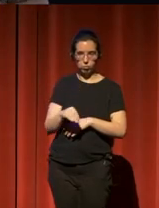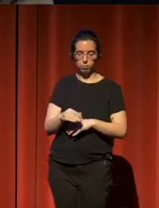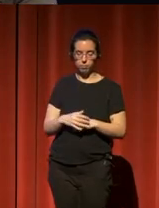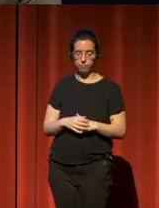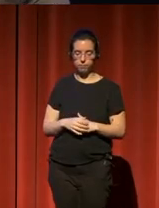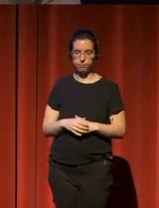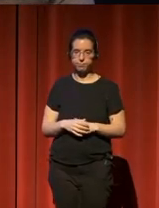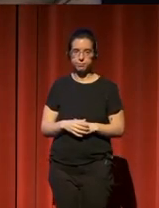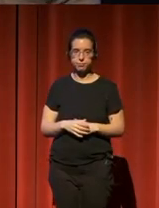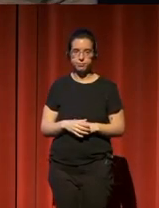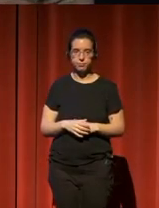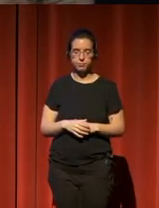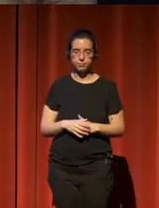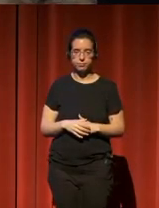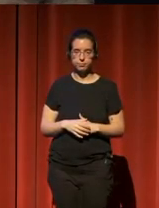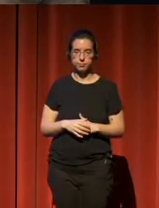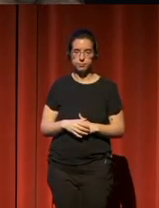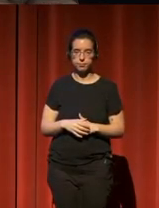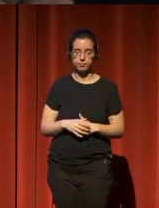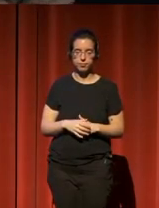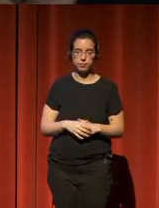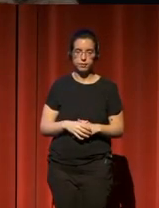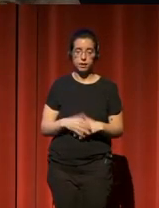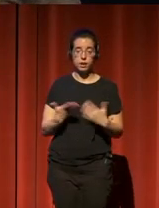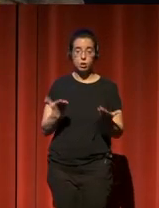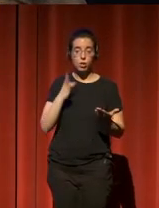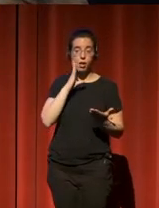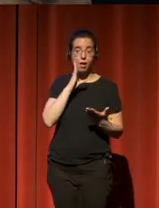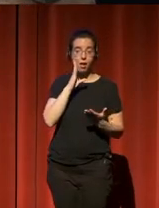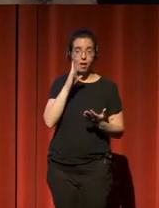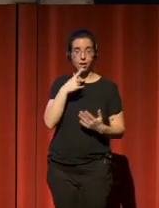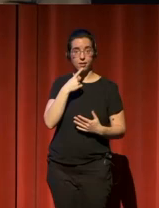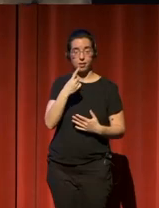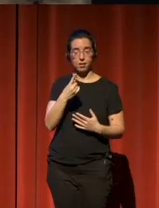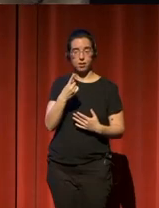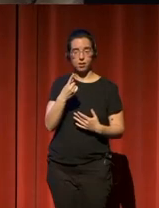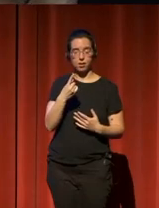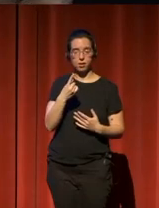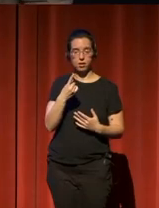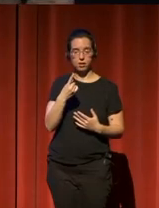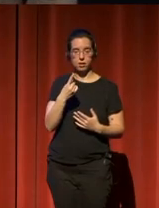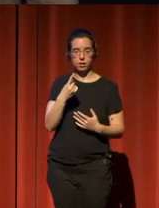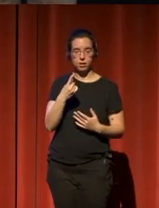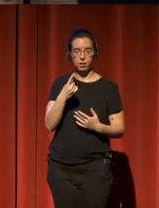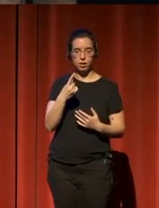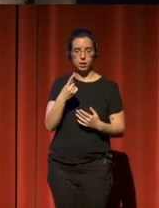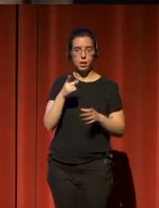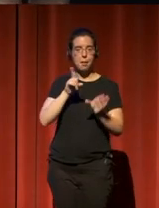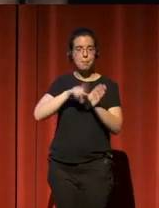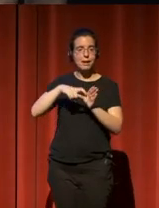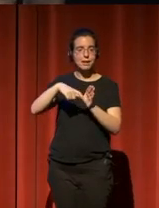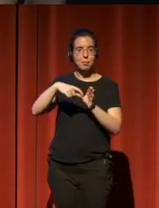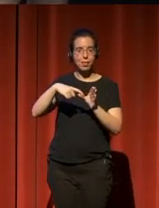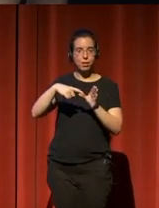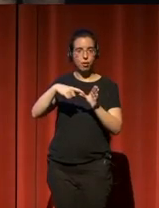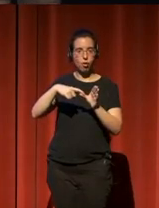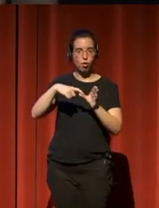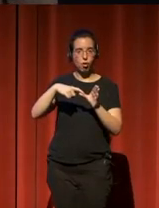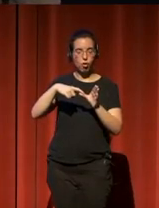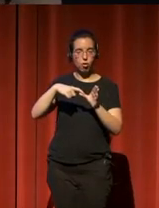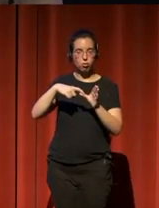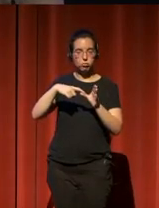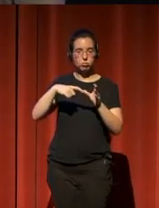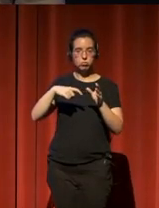vale así eh Como decía parecen sobre todo eh tres ideas de participación vale las voy a